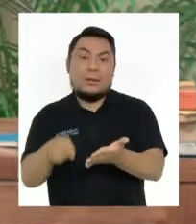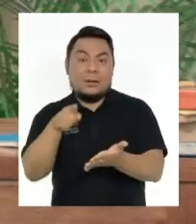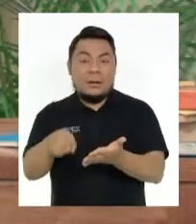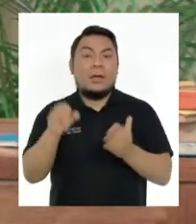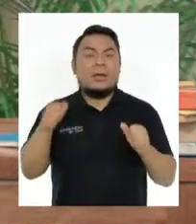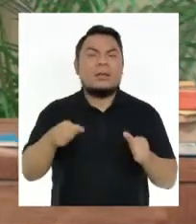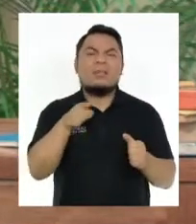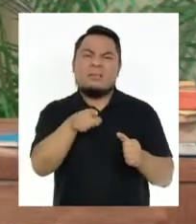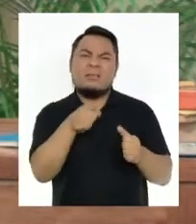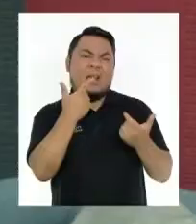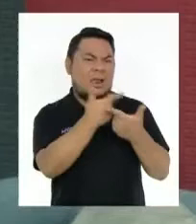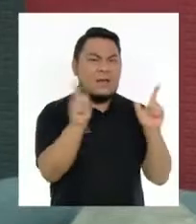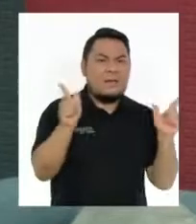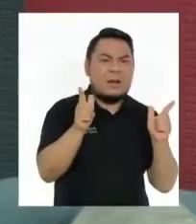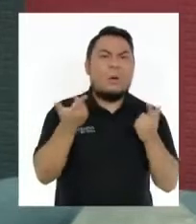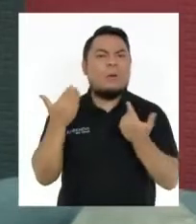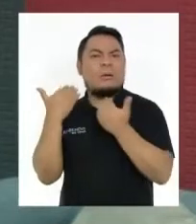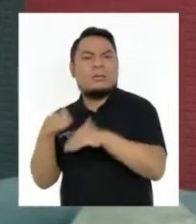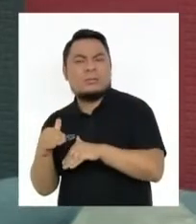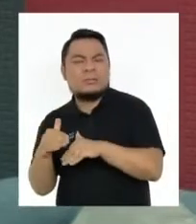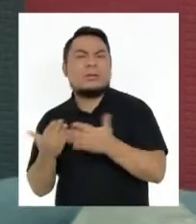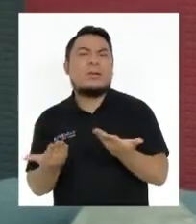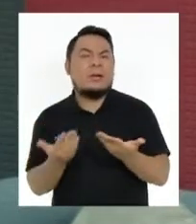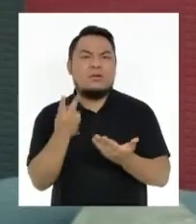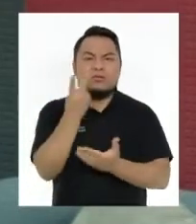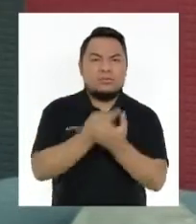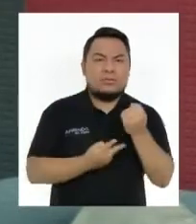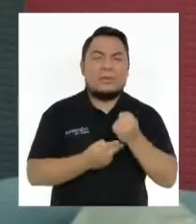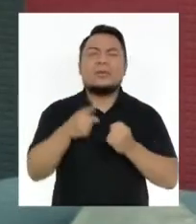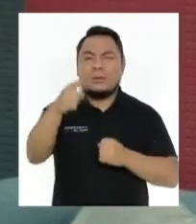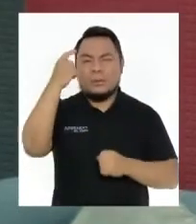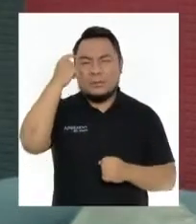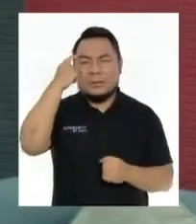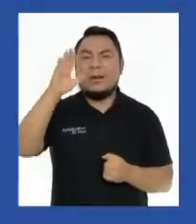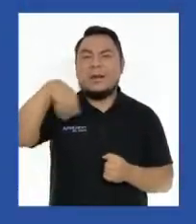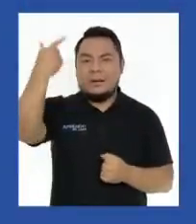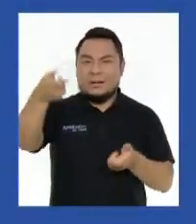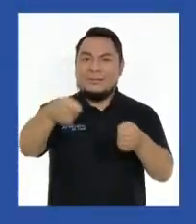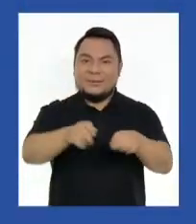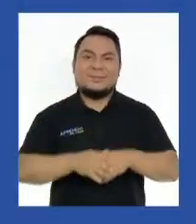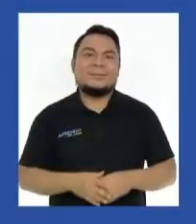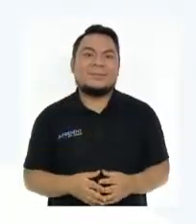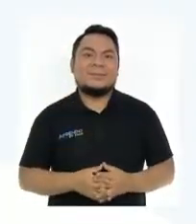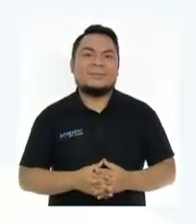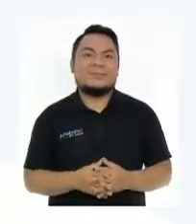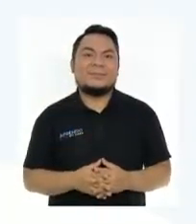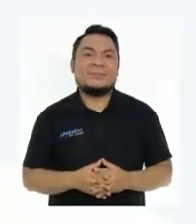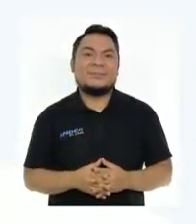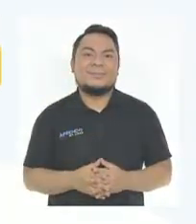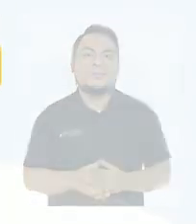abierta, cerrada o mixta? Váyanlo pensando y lo descubriremos después de la pausa.